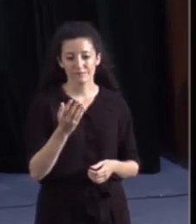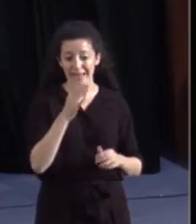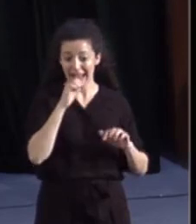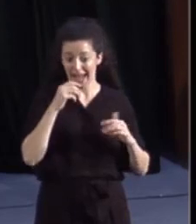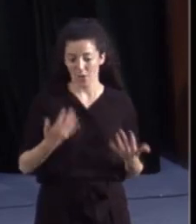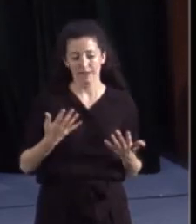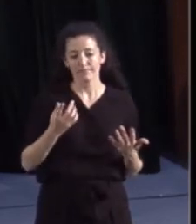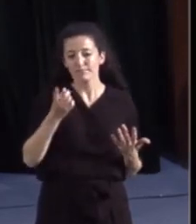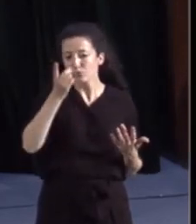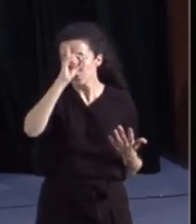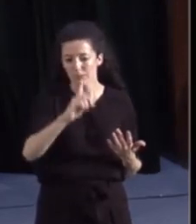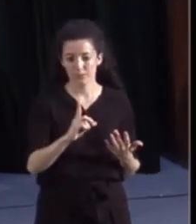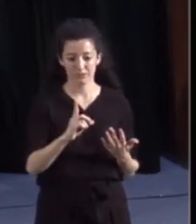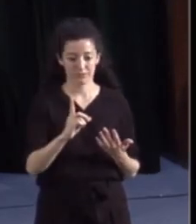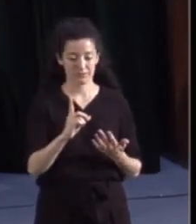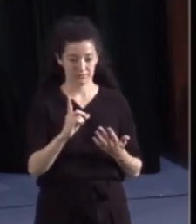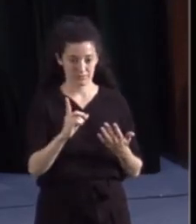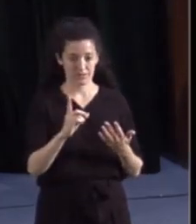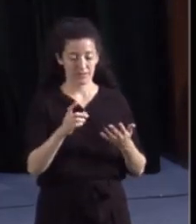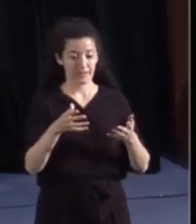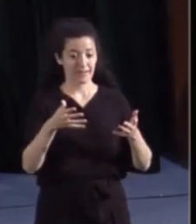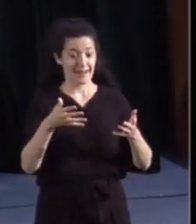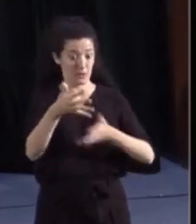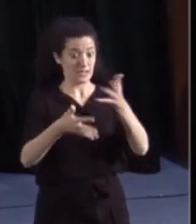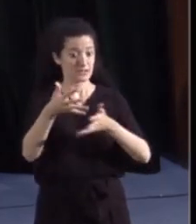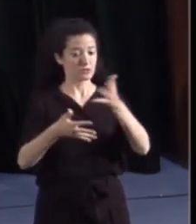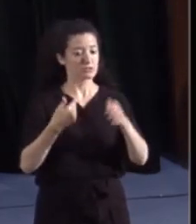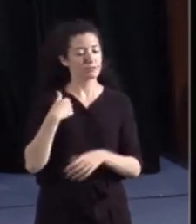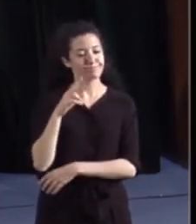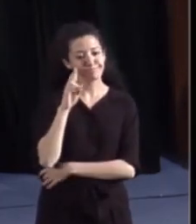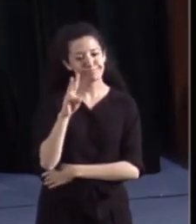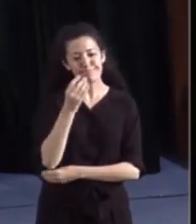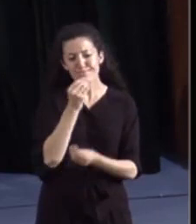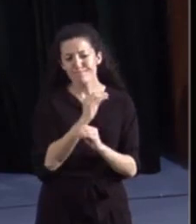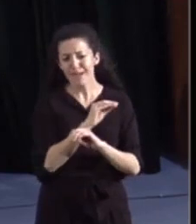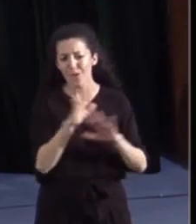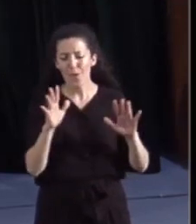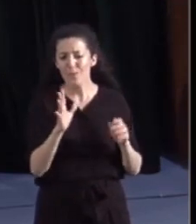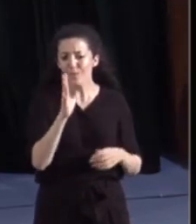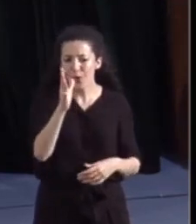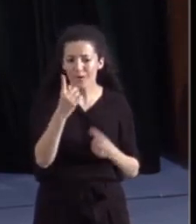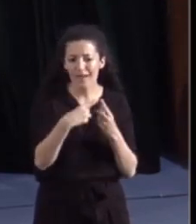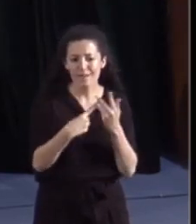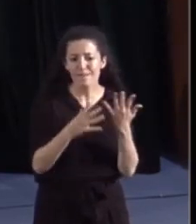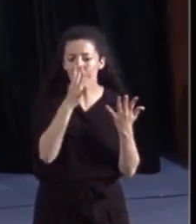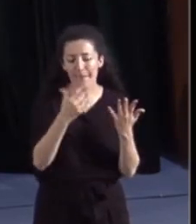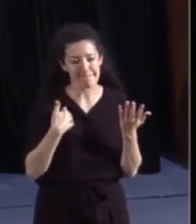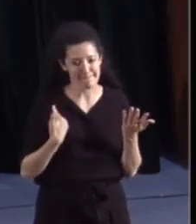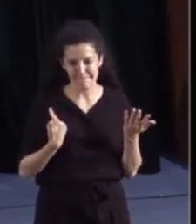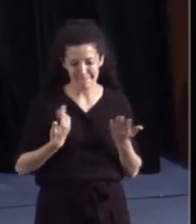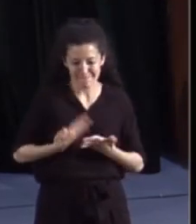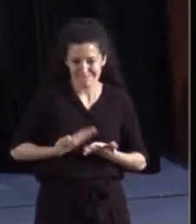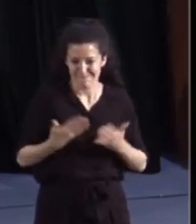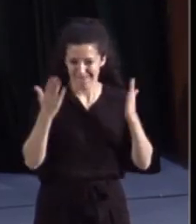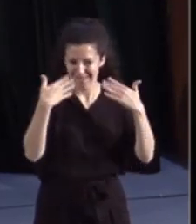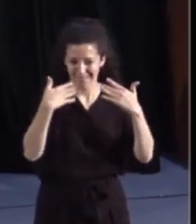que la recepción de la lengua de signos sea efectiva, sea óptima. En muchos estudios previos, los parámetros